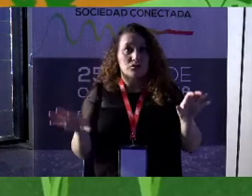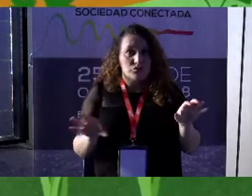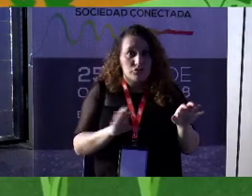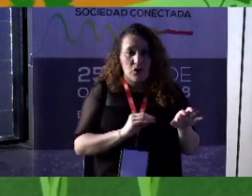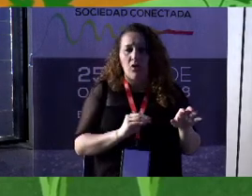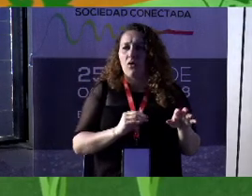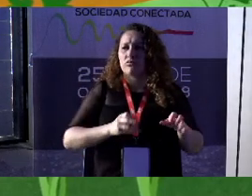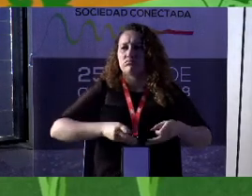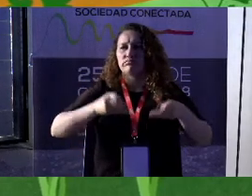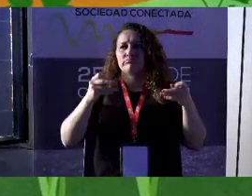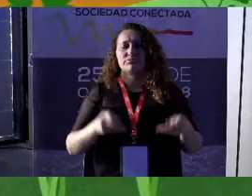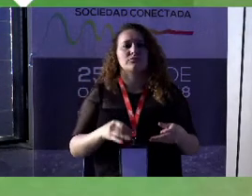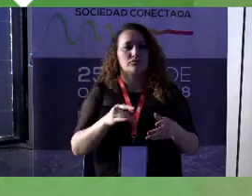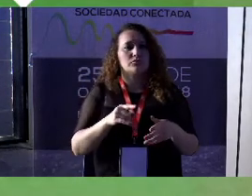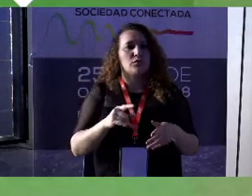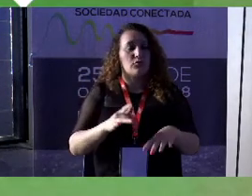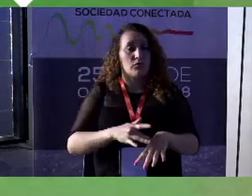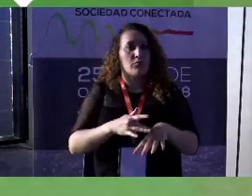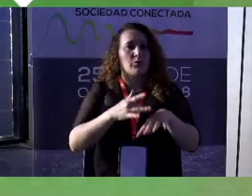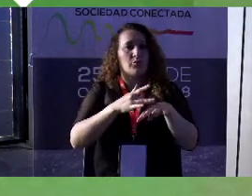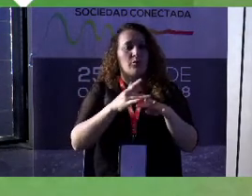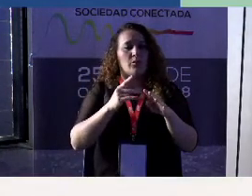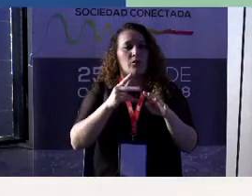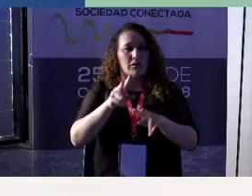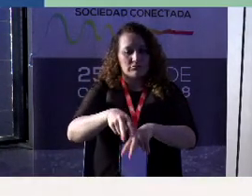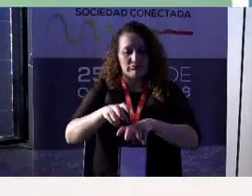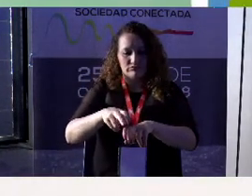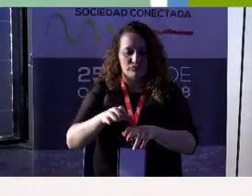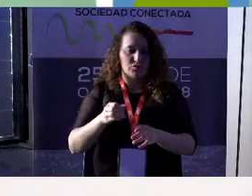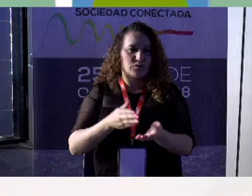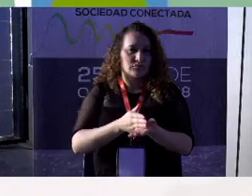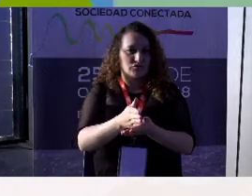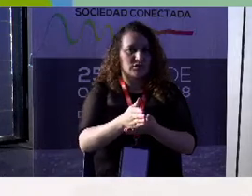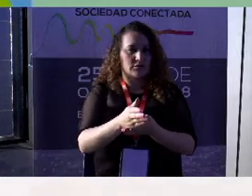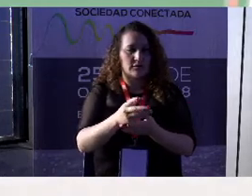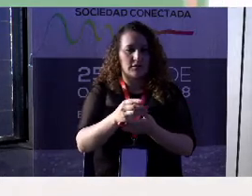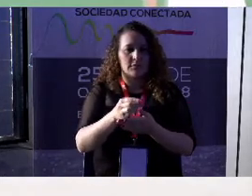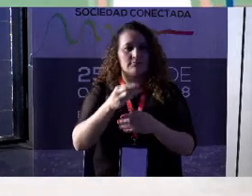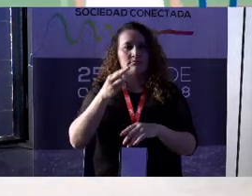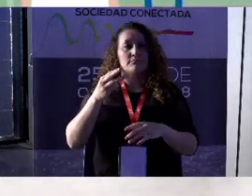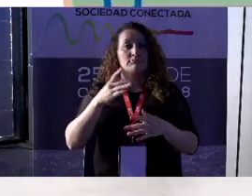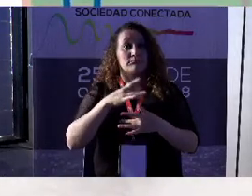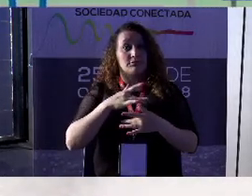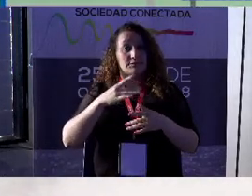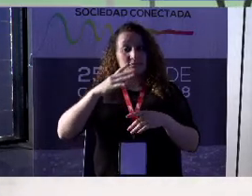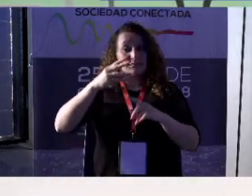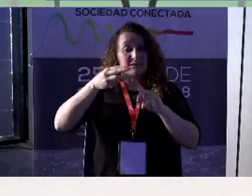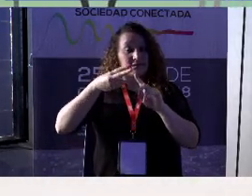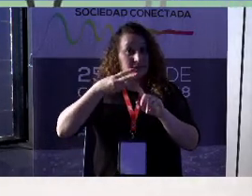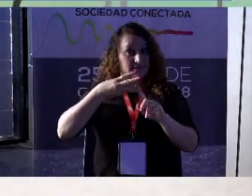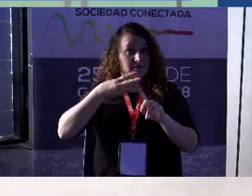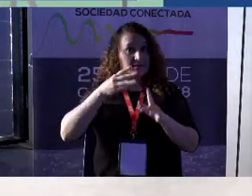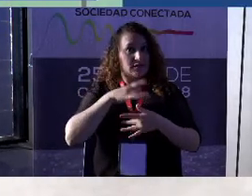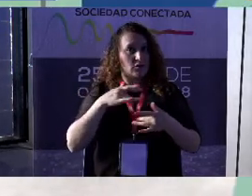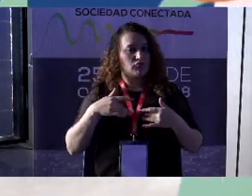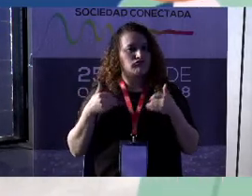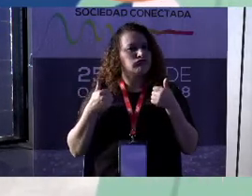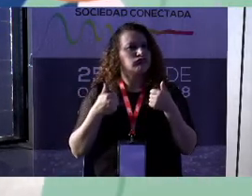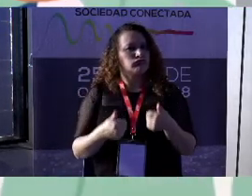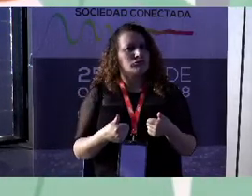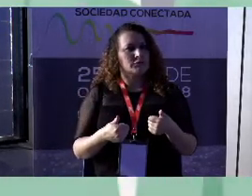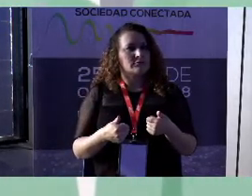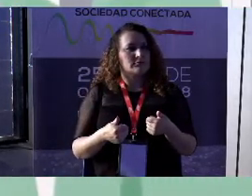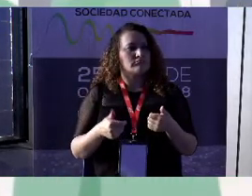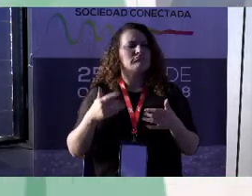promover la agricultura sostenible tres buena salud garantizar una vida sana y promover el bienestar de todas las personas a